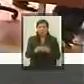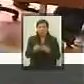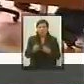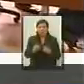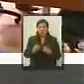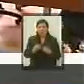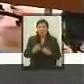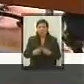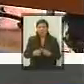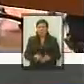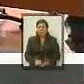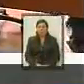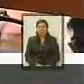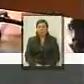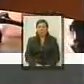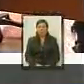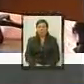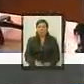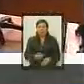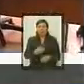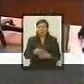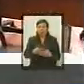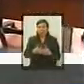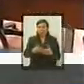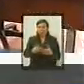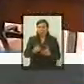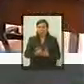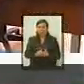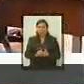exterior que el anterior periodo legislativo